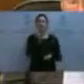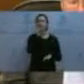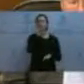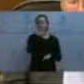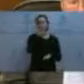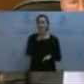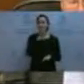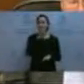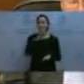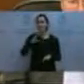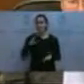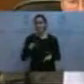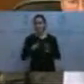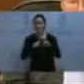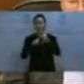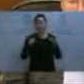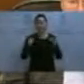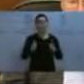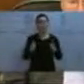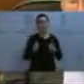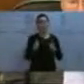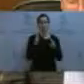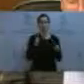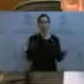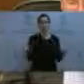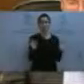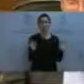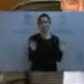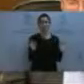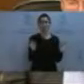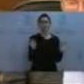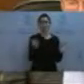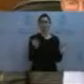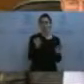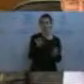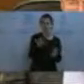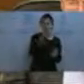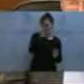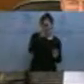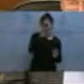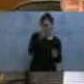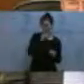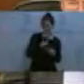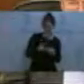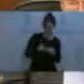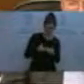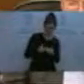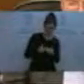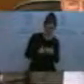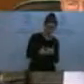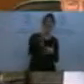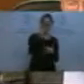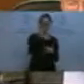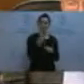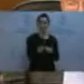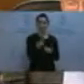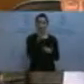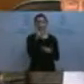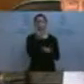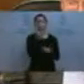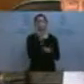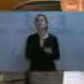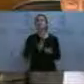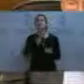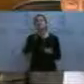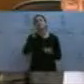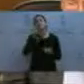que los asturianos no lo van a ver antes de 15 años el comienzo. Diga usted la verdad, porque los vecinos y